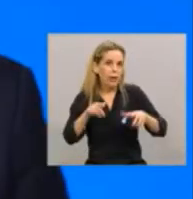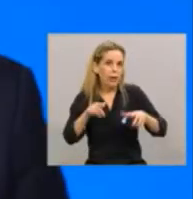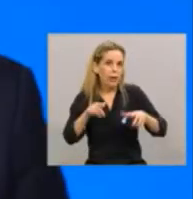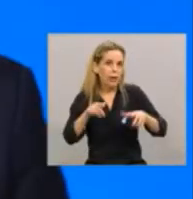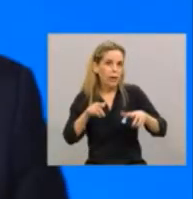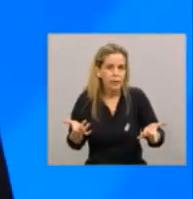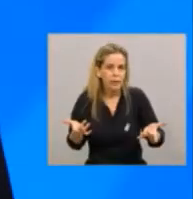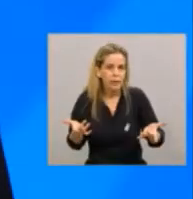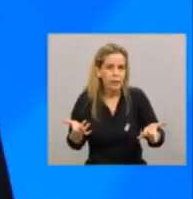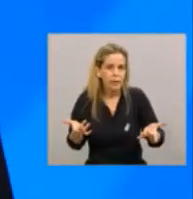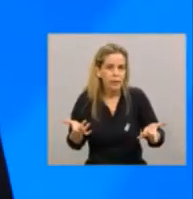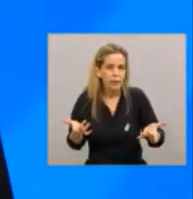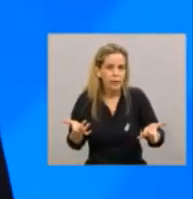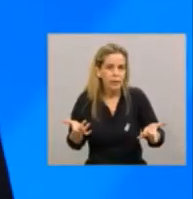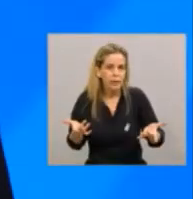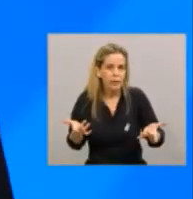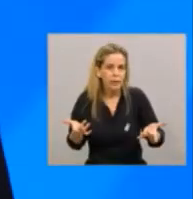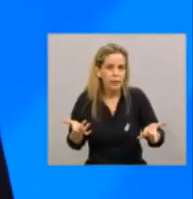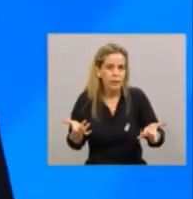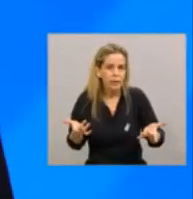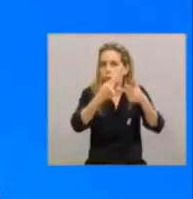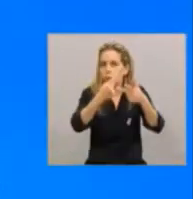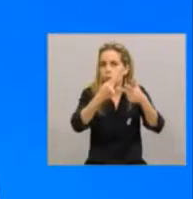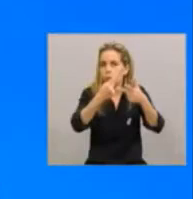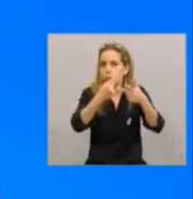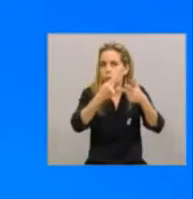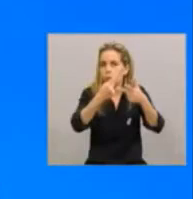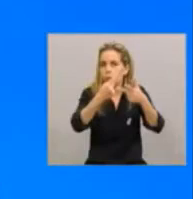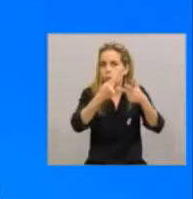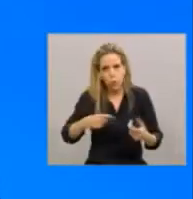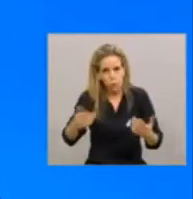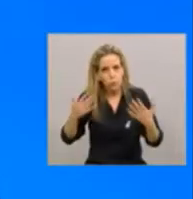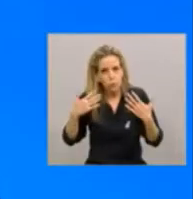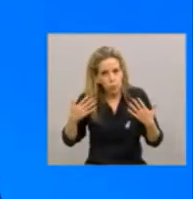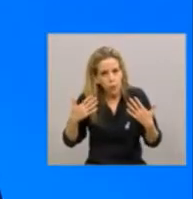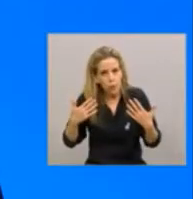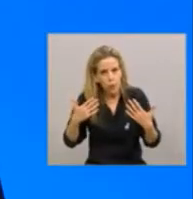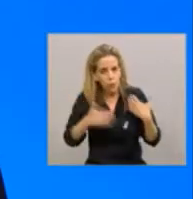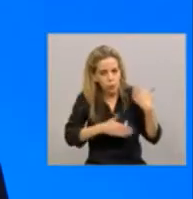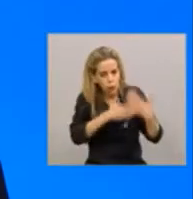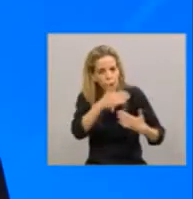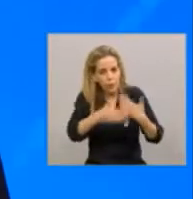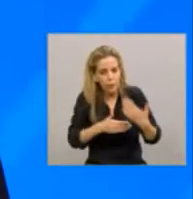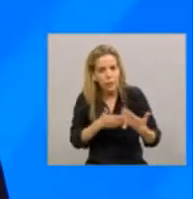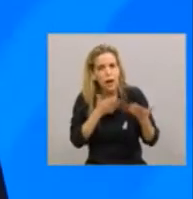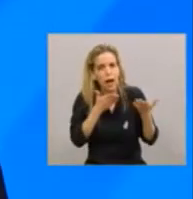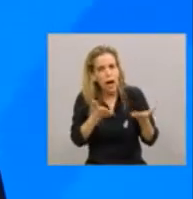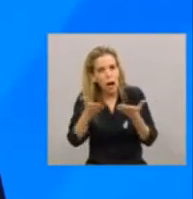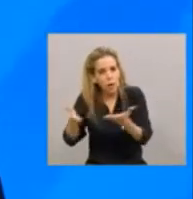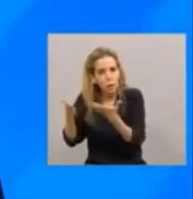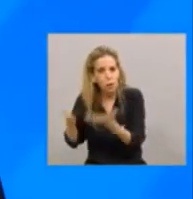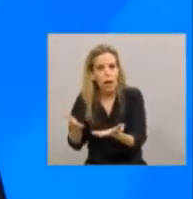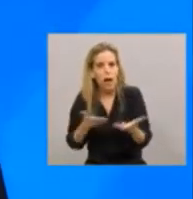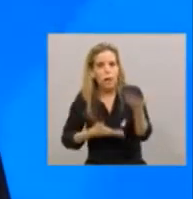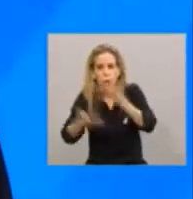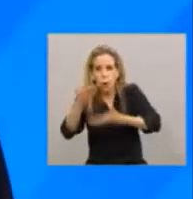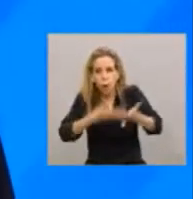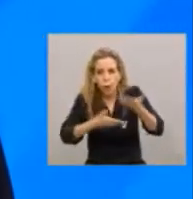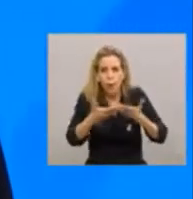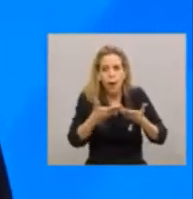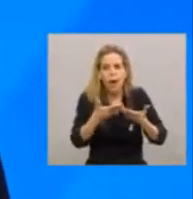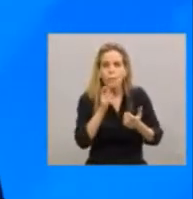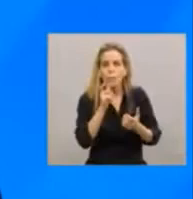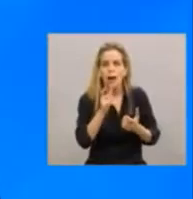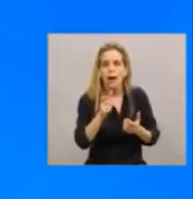enfermedad fuimos capaces de ser y rescatar la sólida idea como un valor